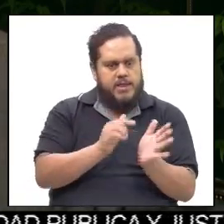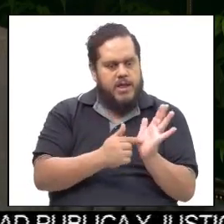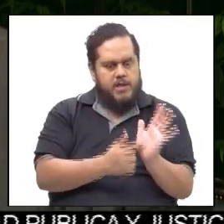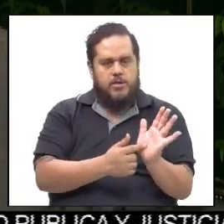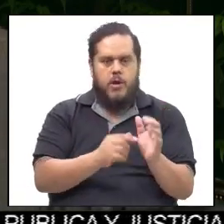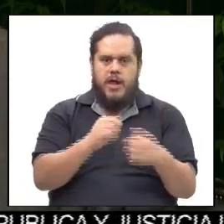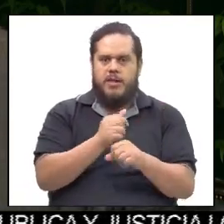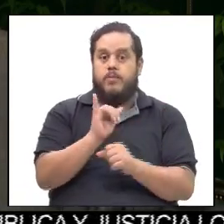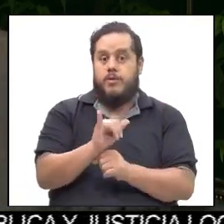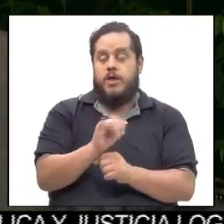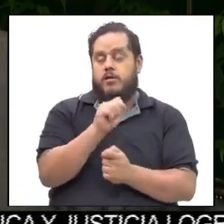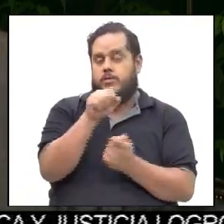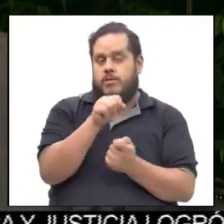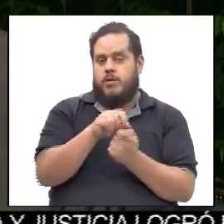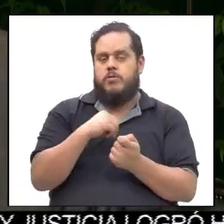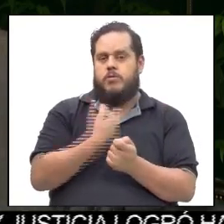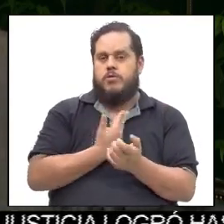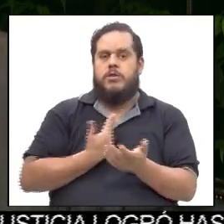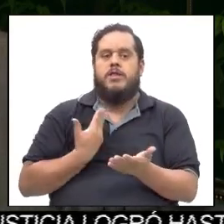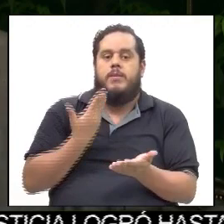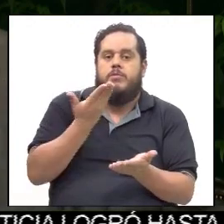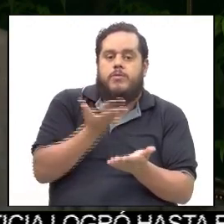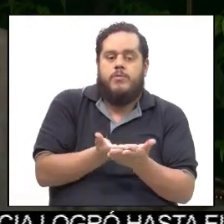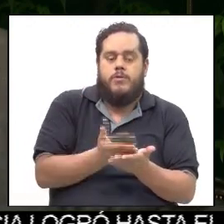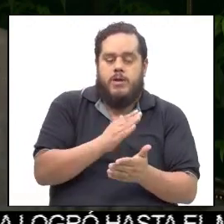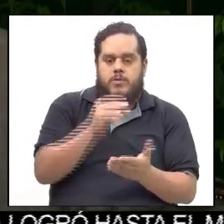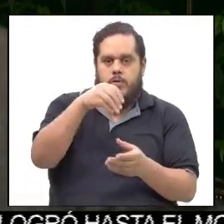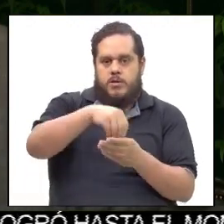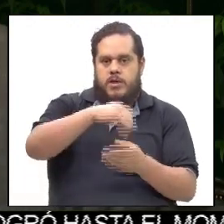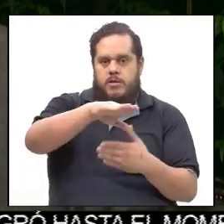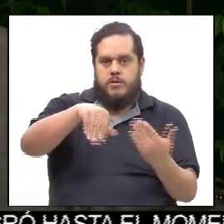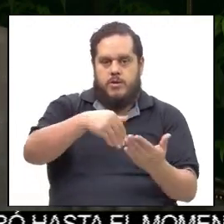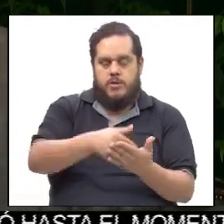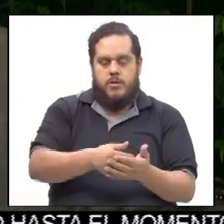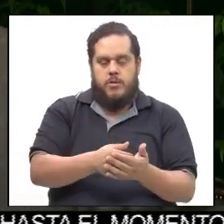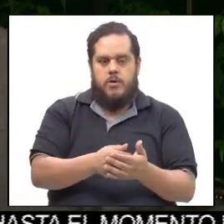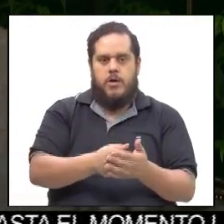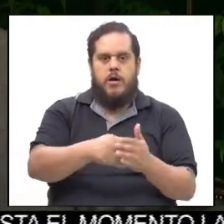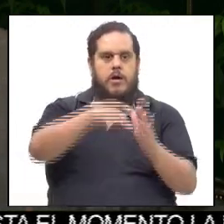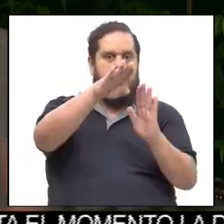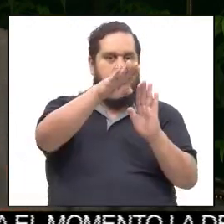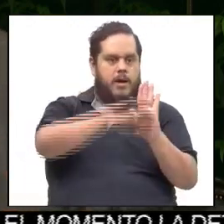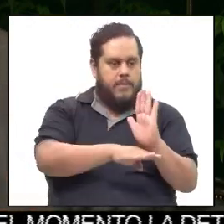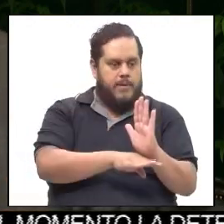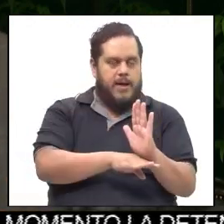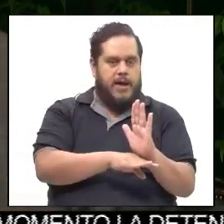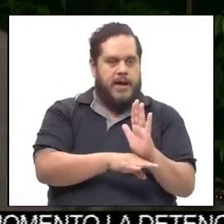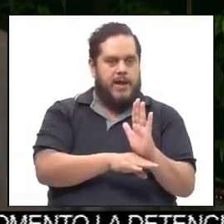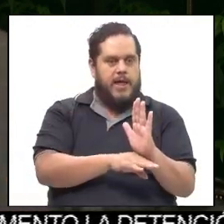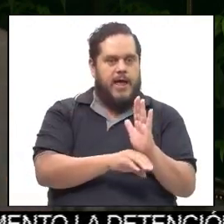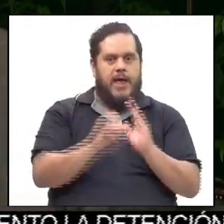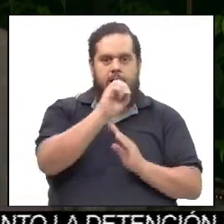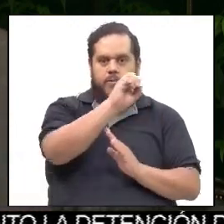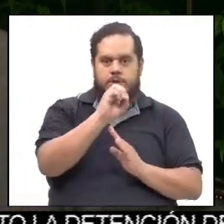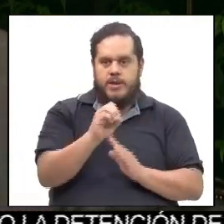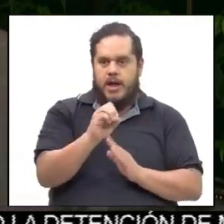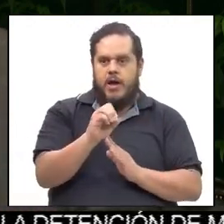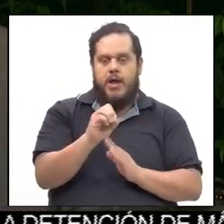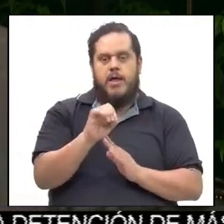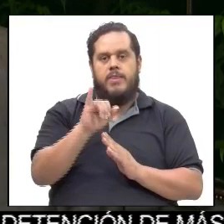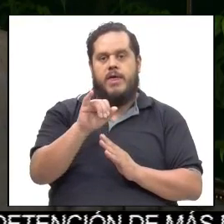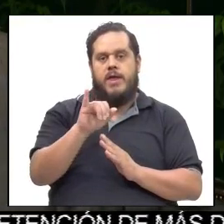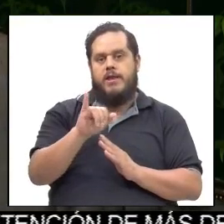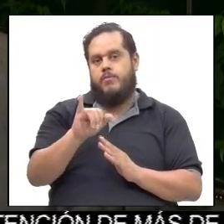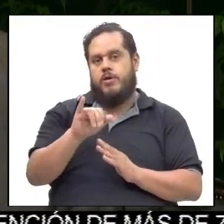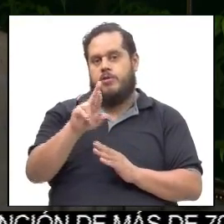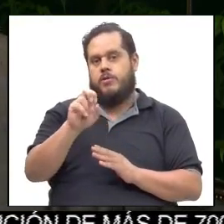específicamente, incluso estamos proponiendo dentro de todo bajar la tasa máxima del impuesto a la renta al